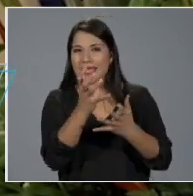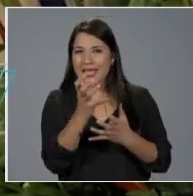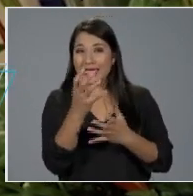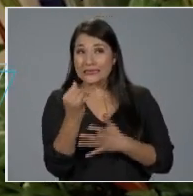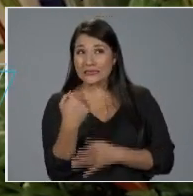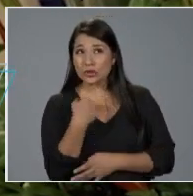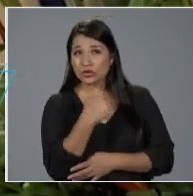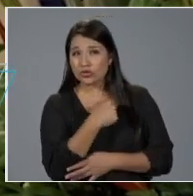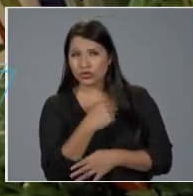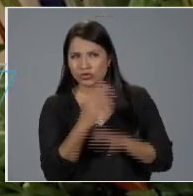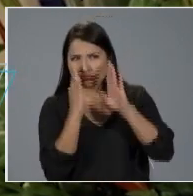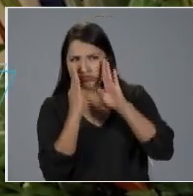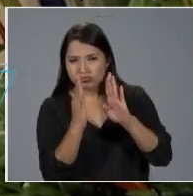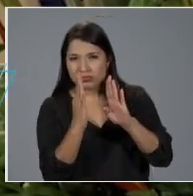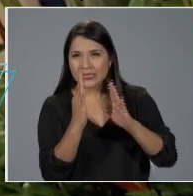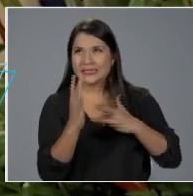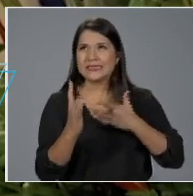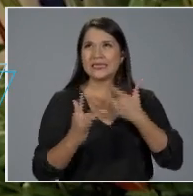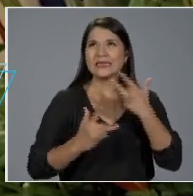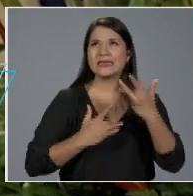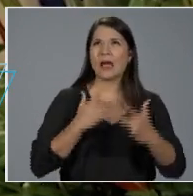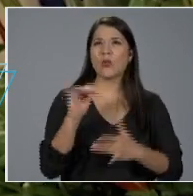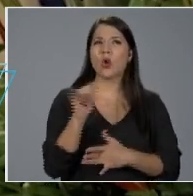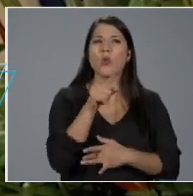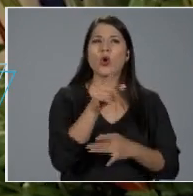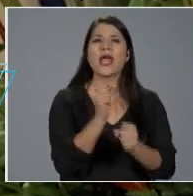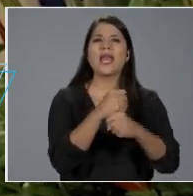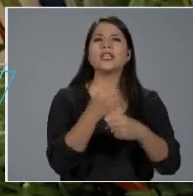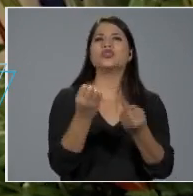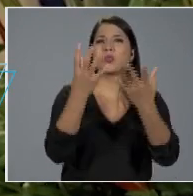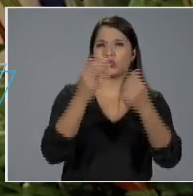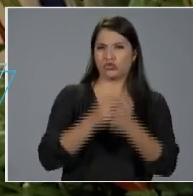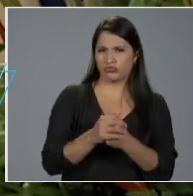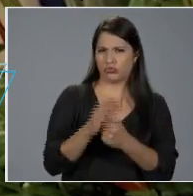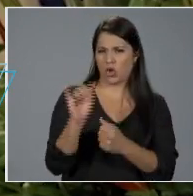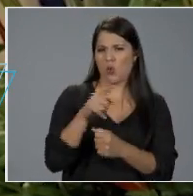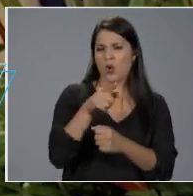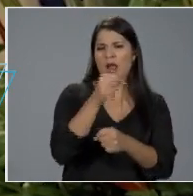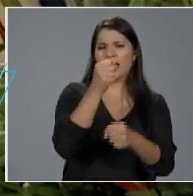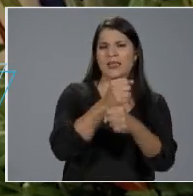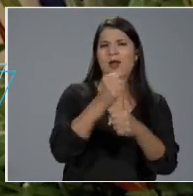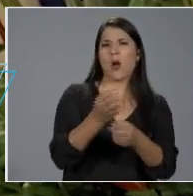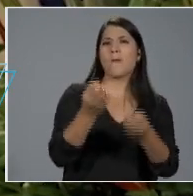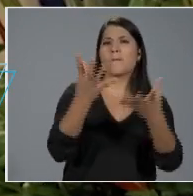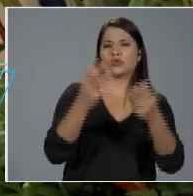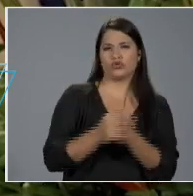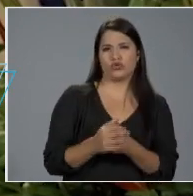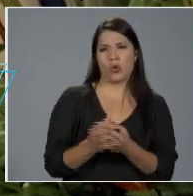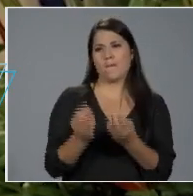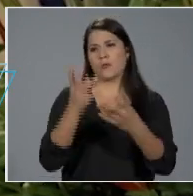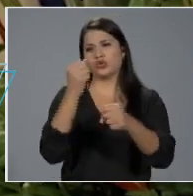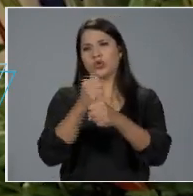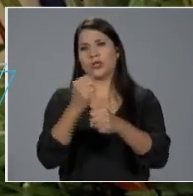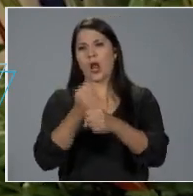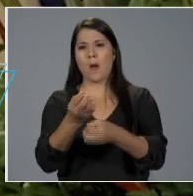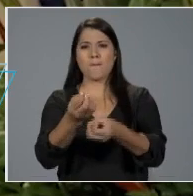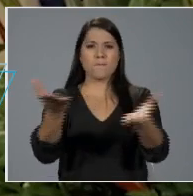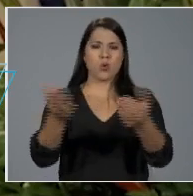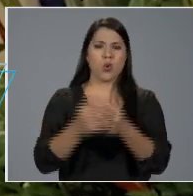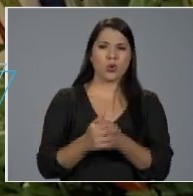sensación de que él hizo mucho, que él trabajó mucho, que hay mucha obra pública, que encontró